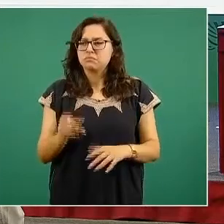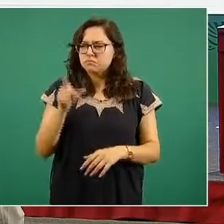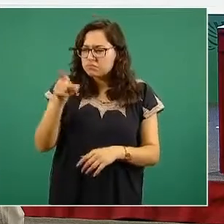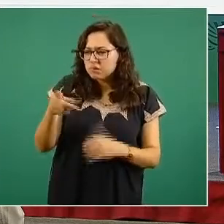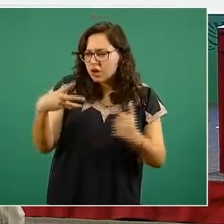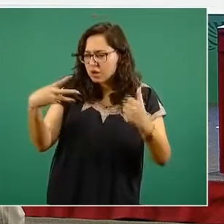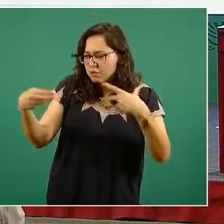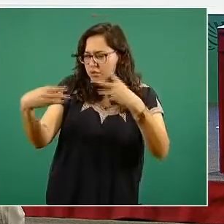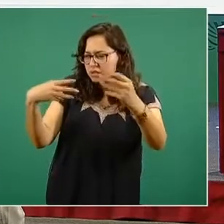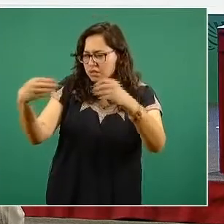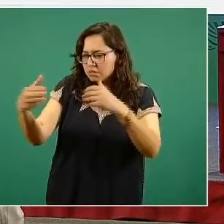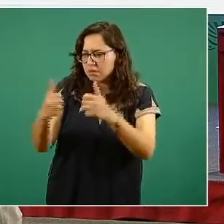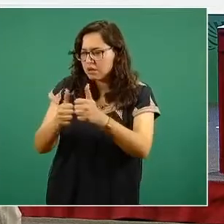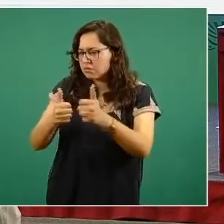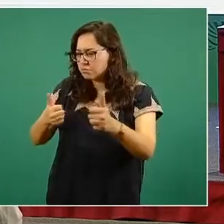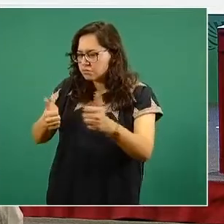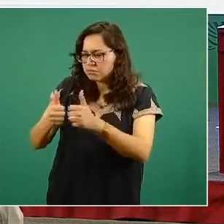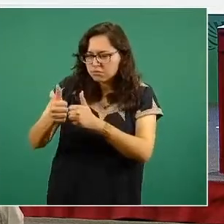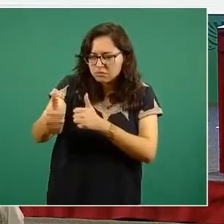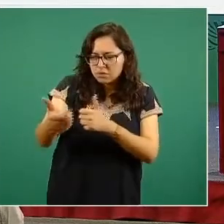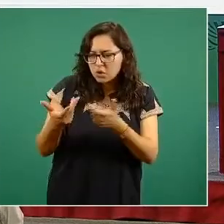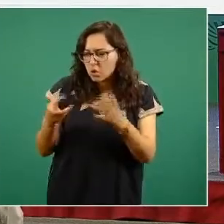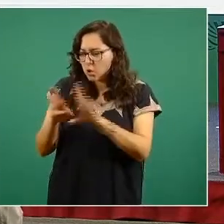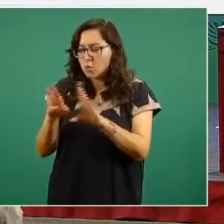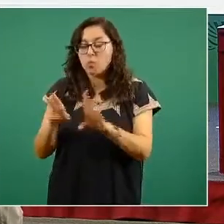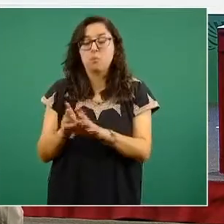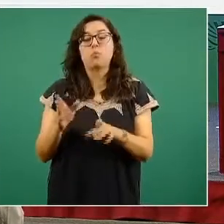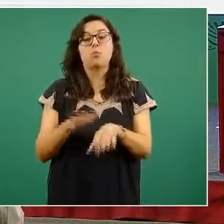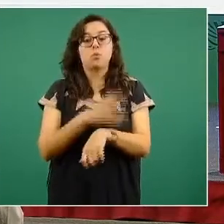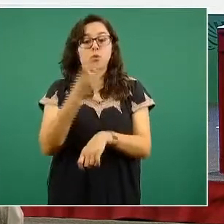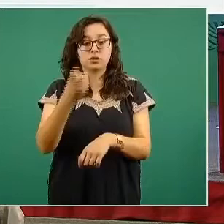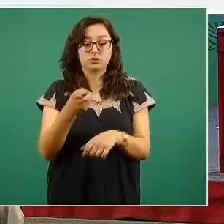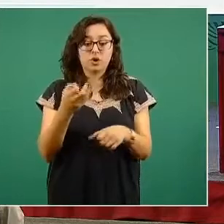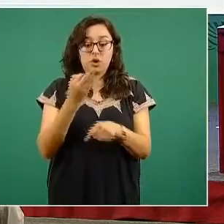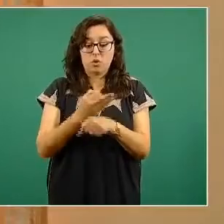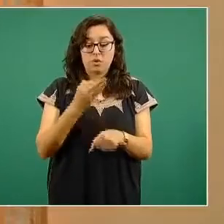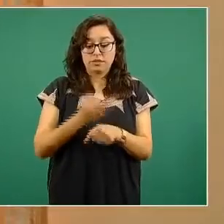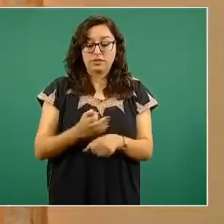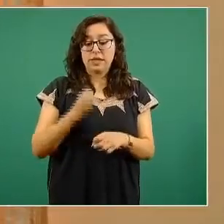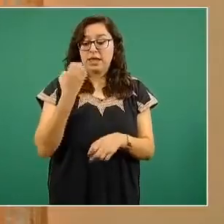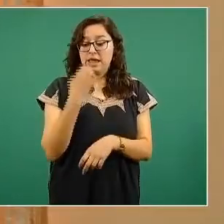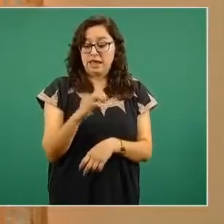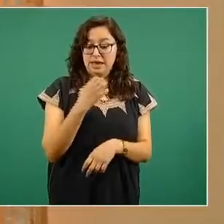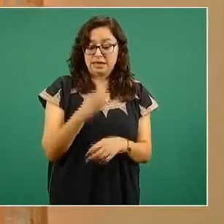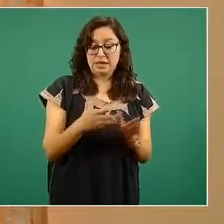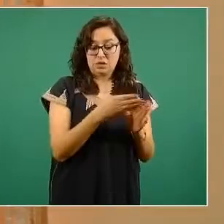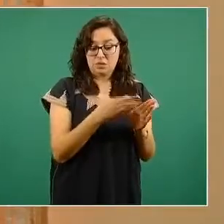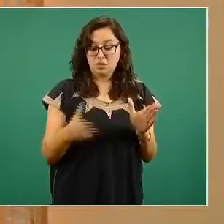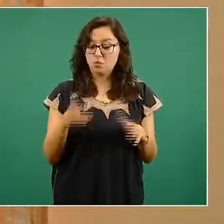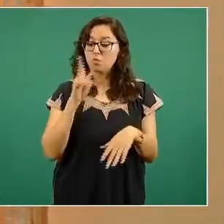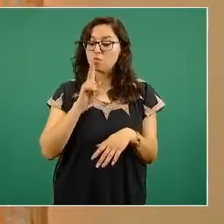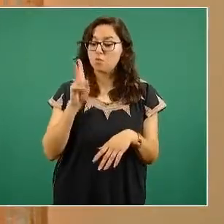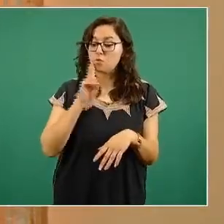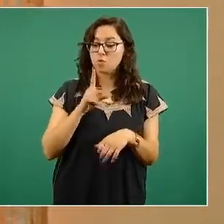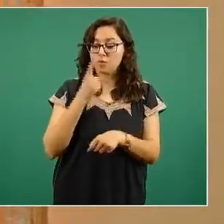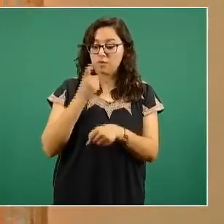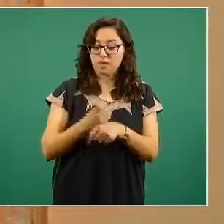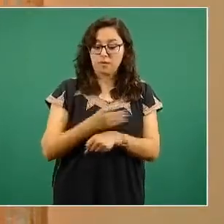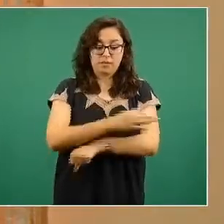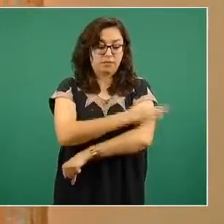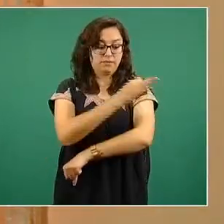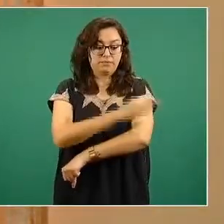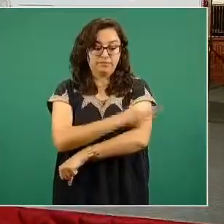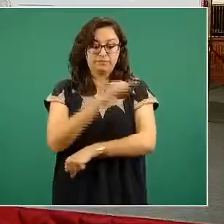epidemia. Por eso empezamos en la fase de calibración en la zona central de México, en el Valle de México, y a partir de